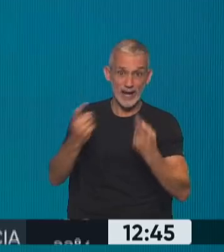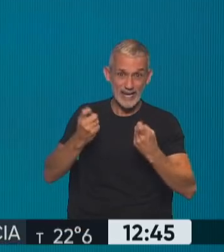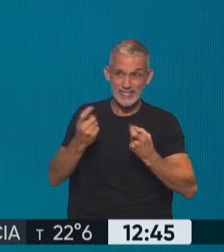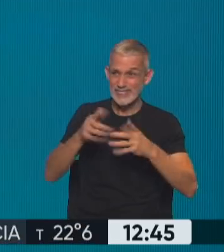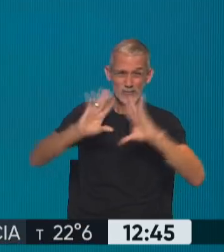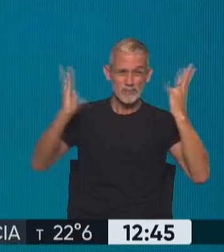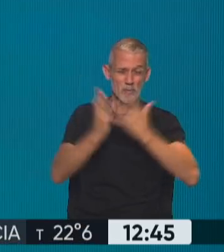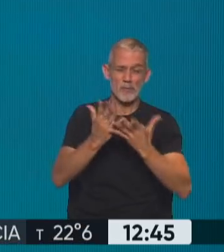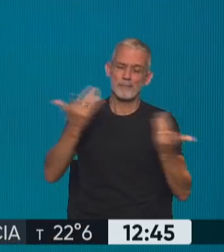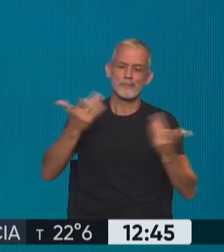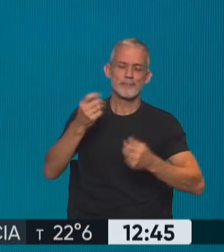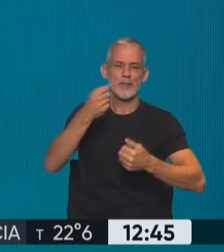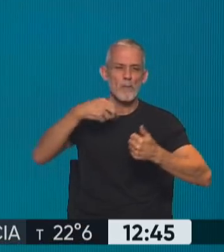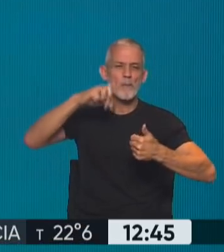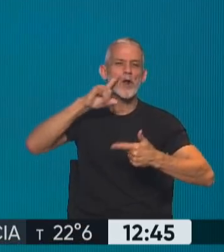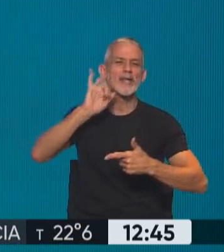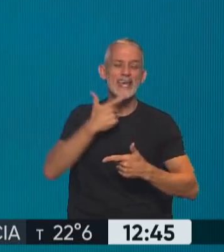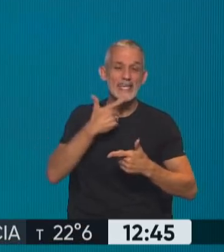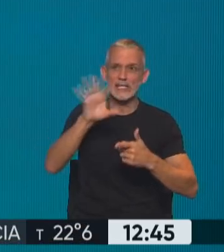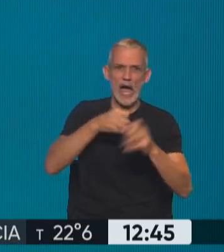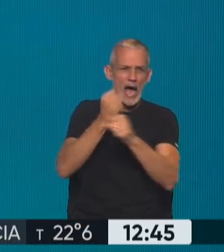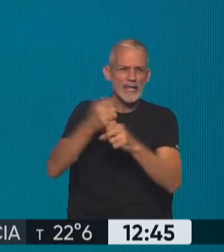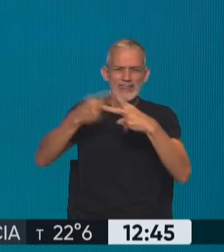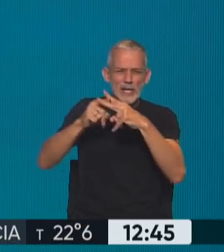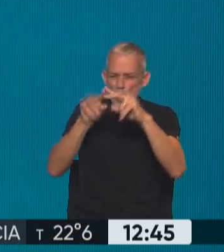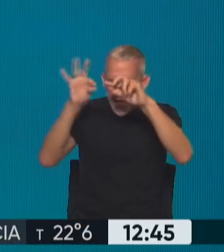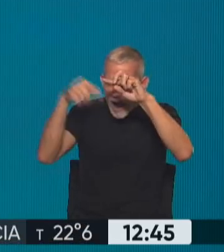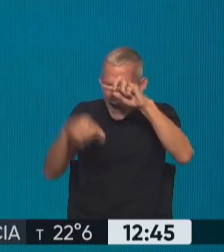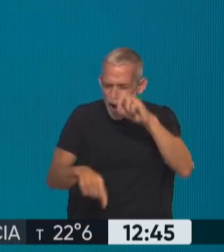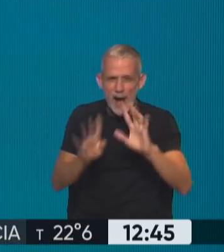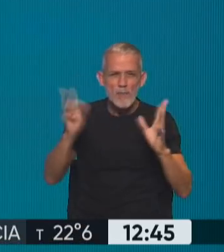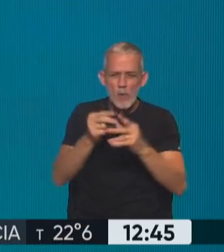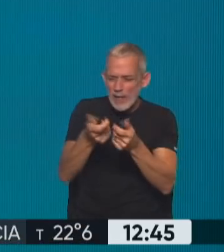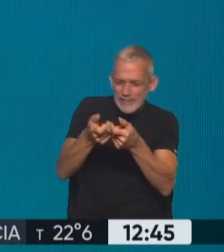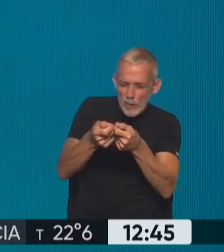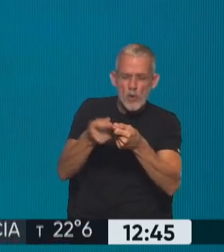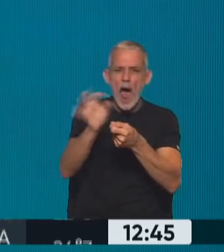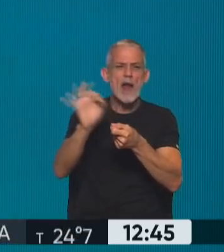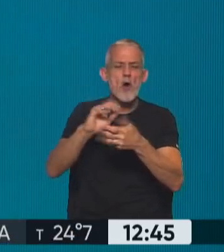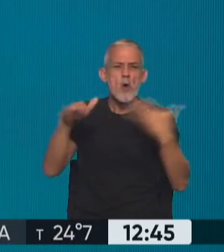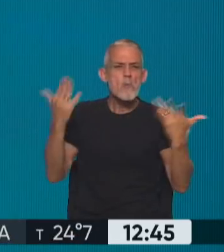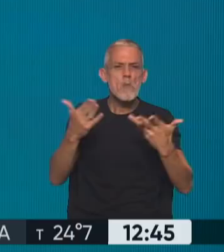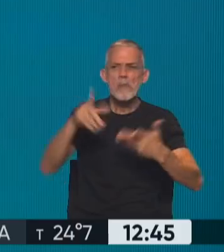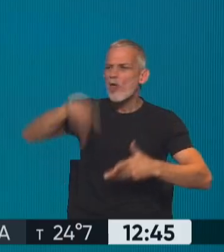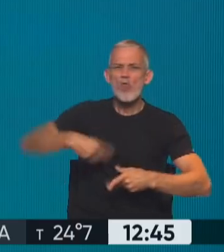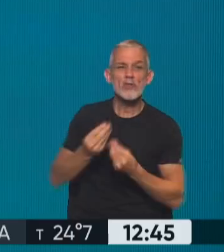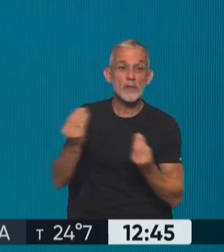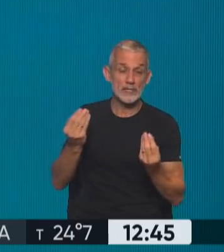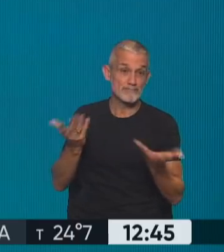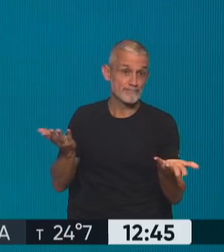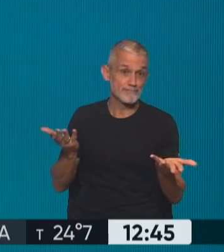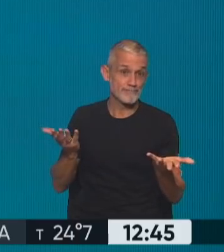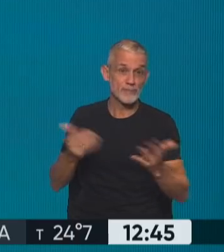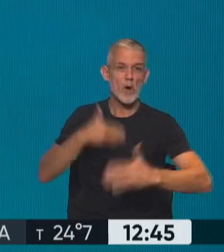desde las proteínas hasta la tecnología más sofisticada de un celular o de cualquier otro,